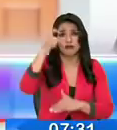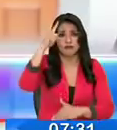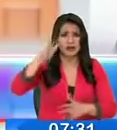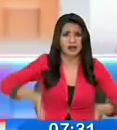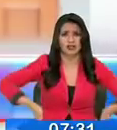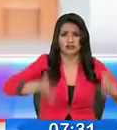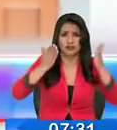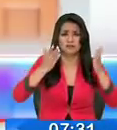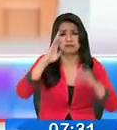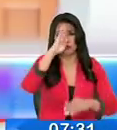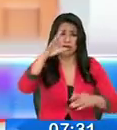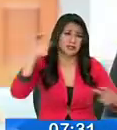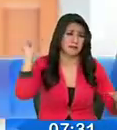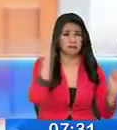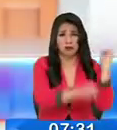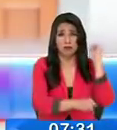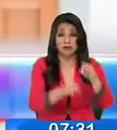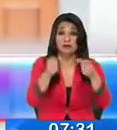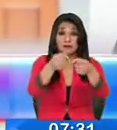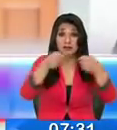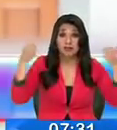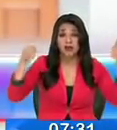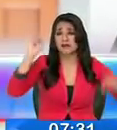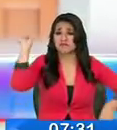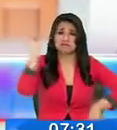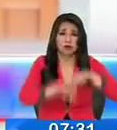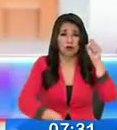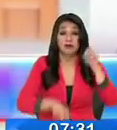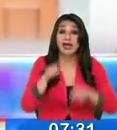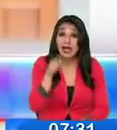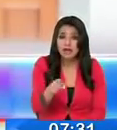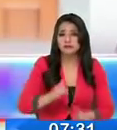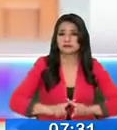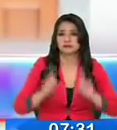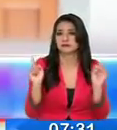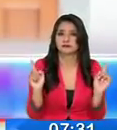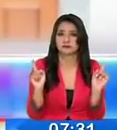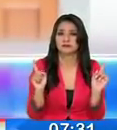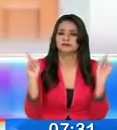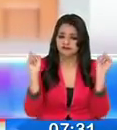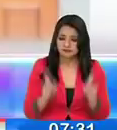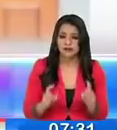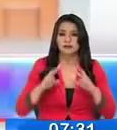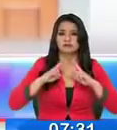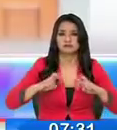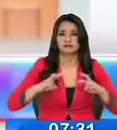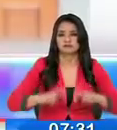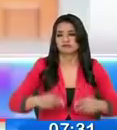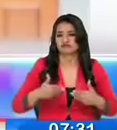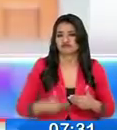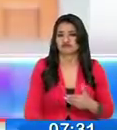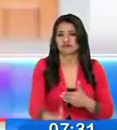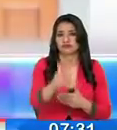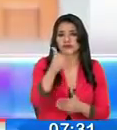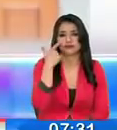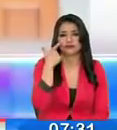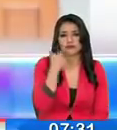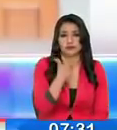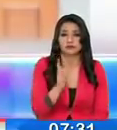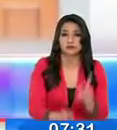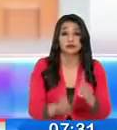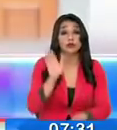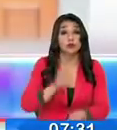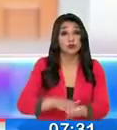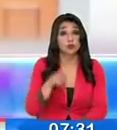golpeó policías, destrozó ventanas. Esto es otro tema y ahí tenemos que seguir adelante con las investigaciones para que las personas